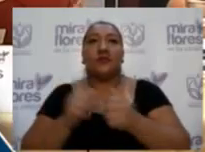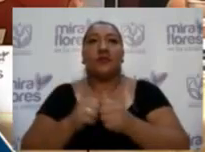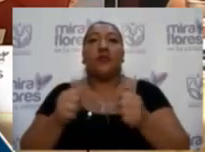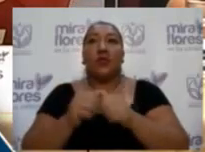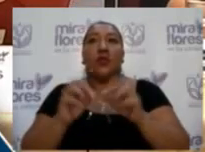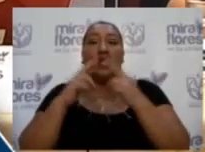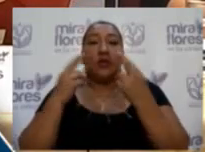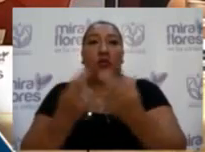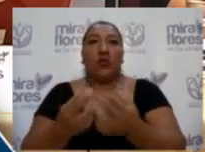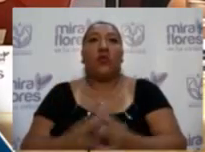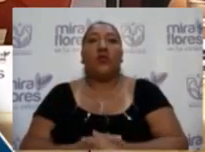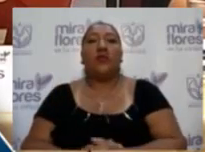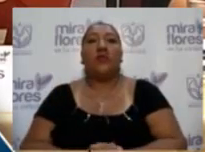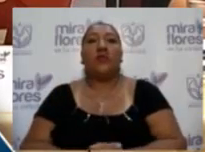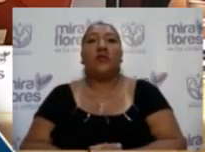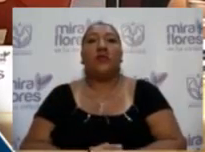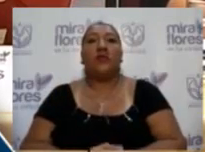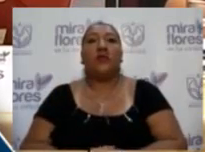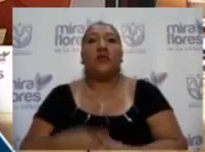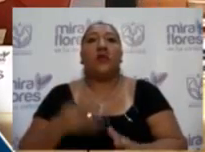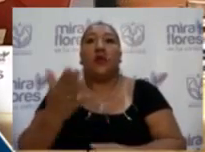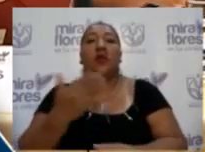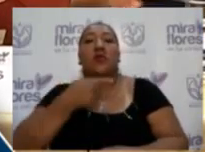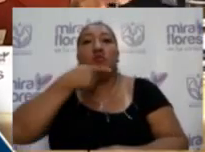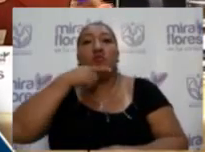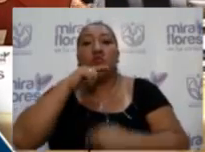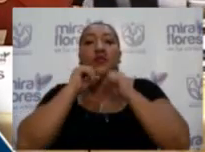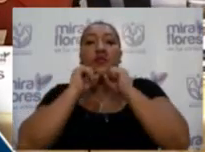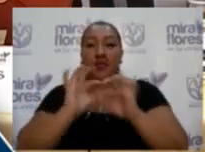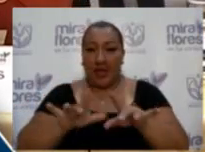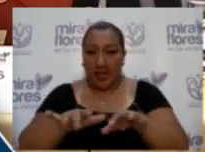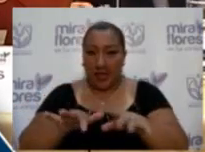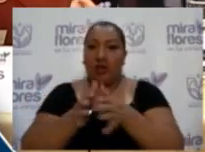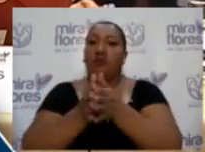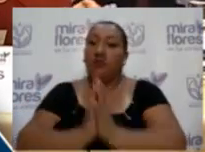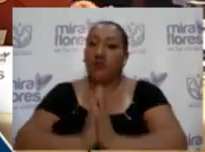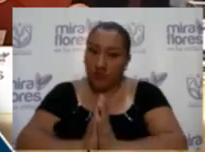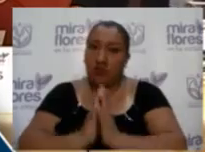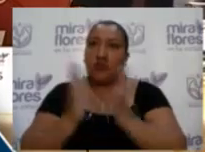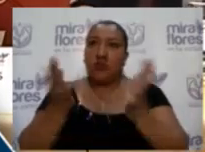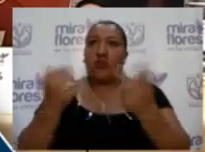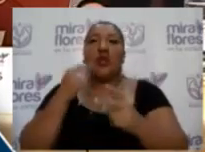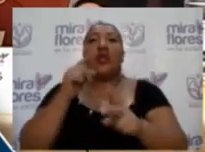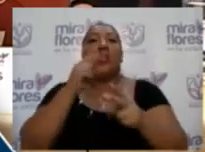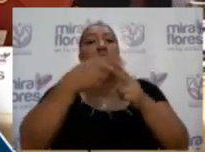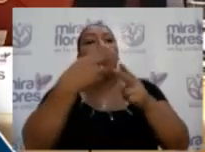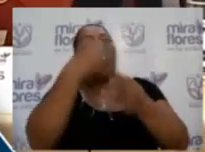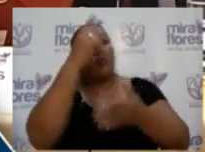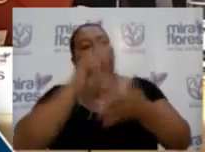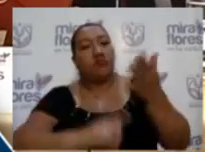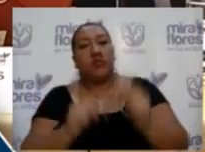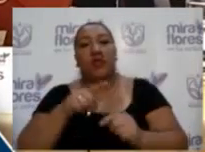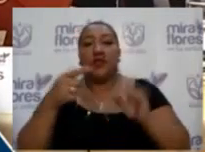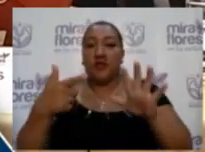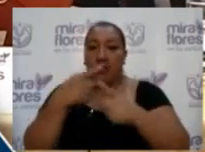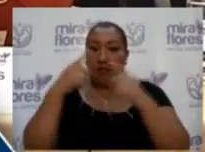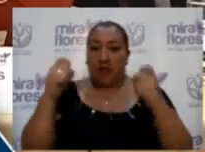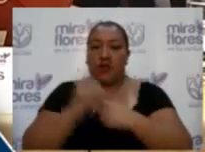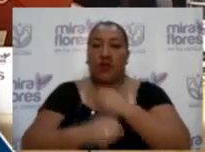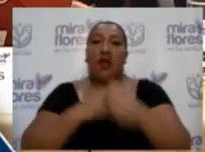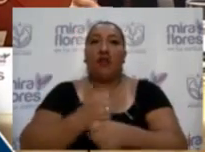misma y le voy a pedir a nuestra Secretaria General del Consejo que se sirva a pasar la lista. Hoy es 17 de marzo